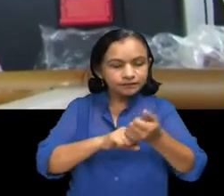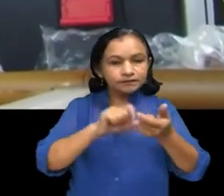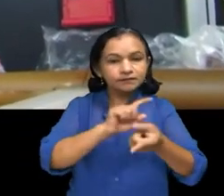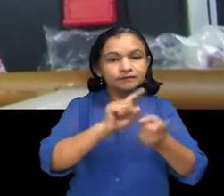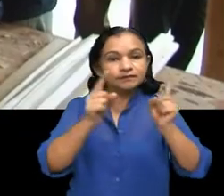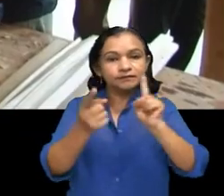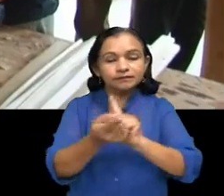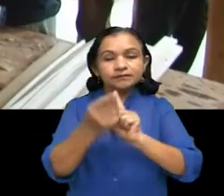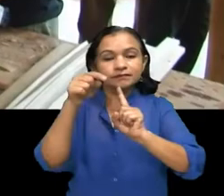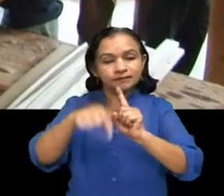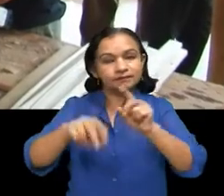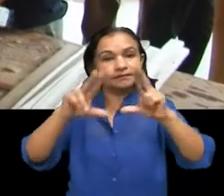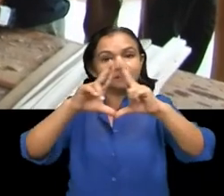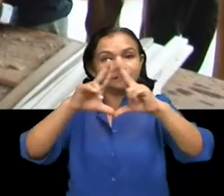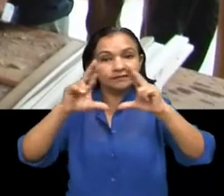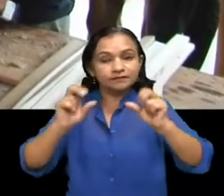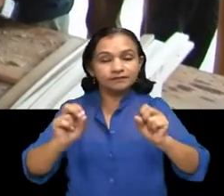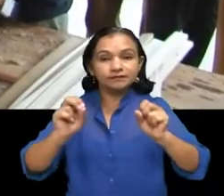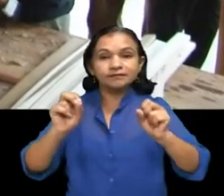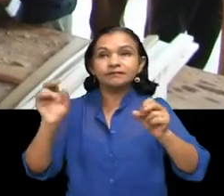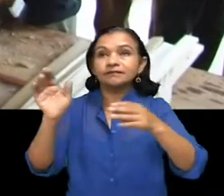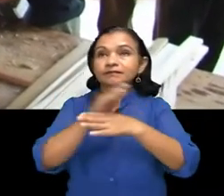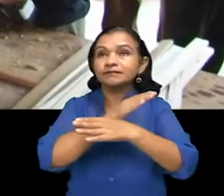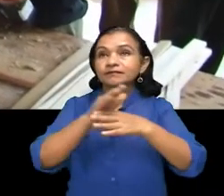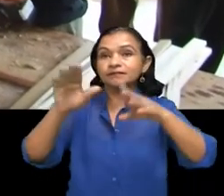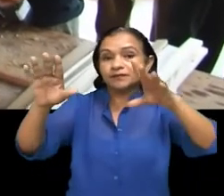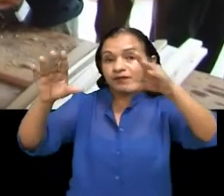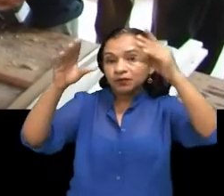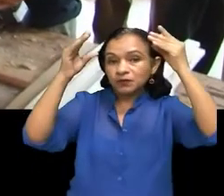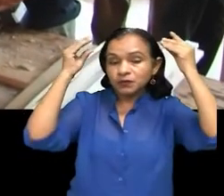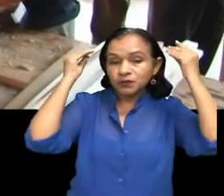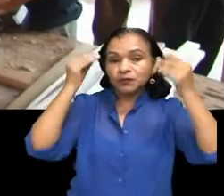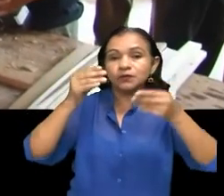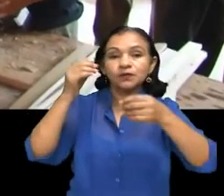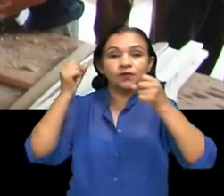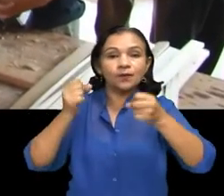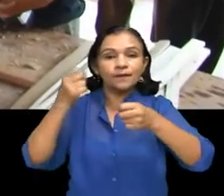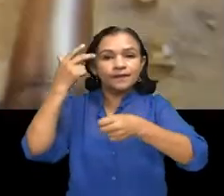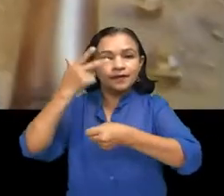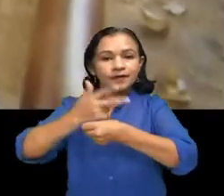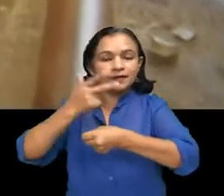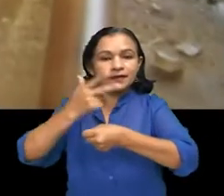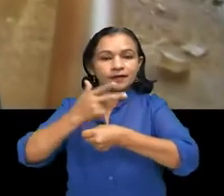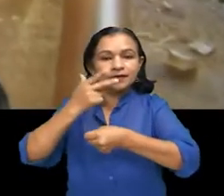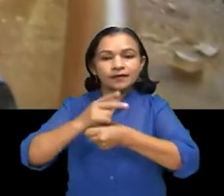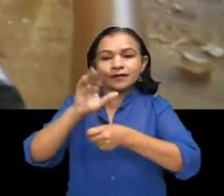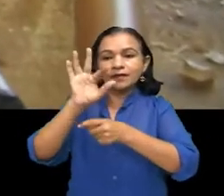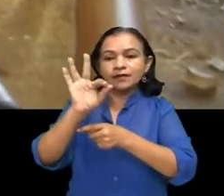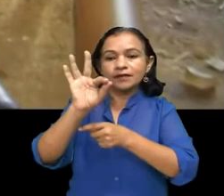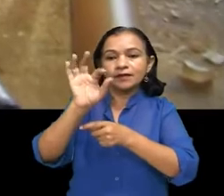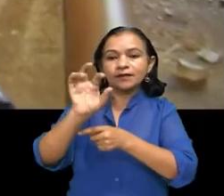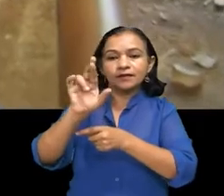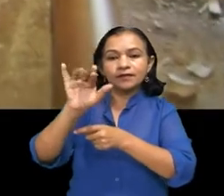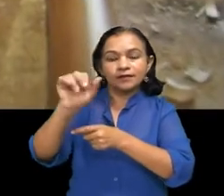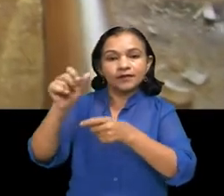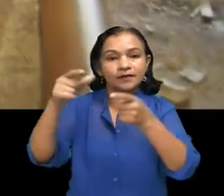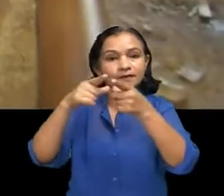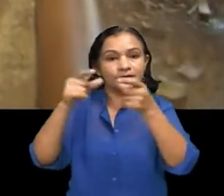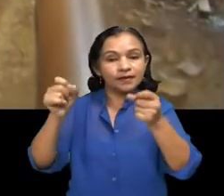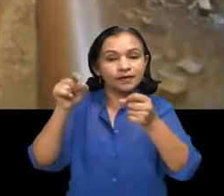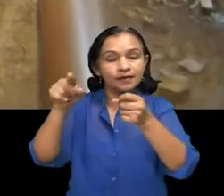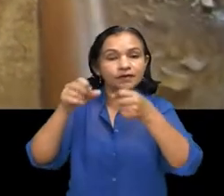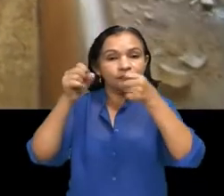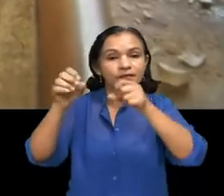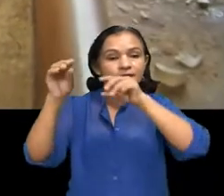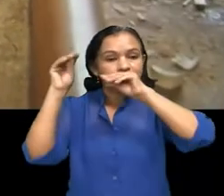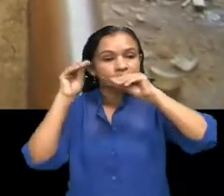del bambú en el país a través de los cursos que imparte un guatemalteco en el Parque Nacional de Ferias en Managua. donde